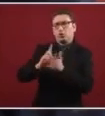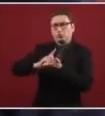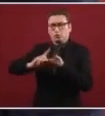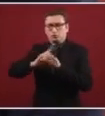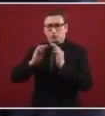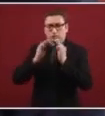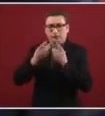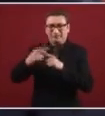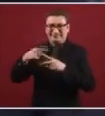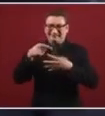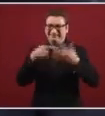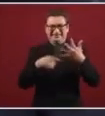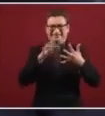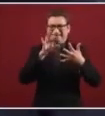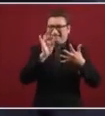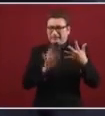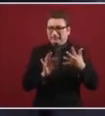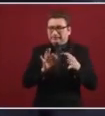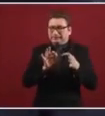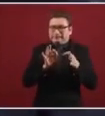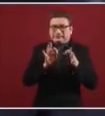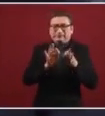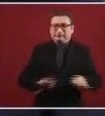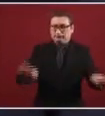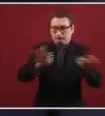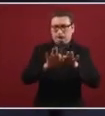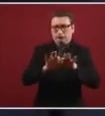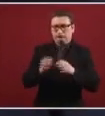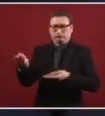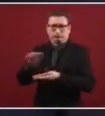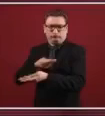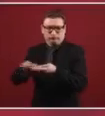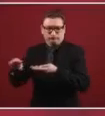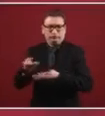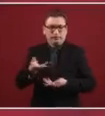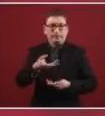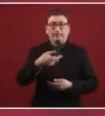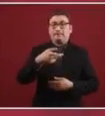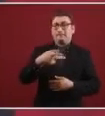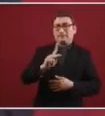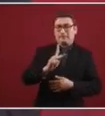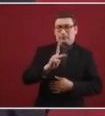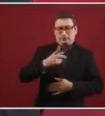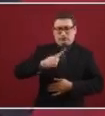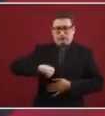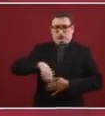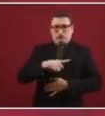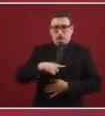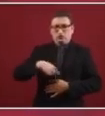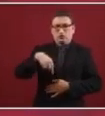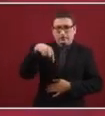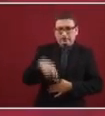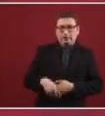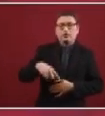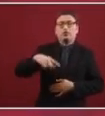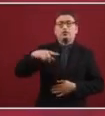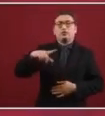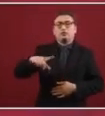narcotráfico, los temas fundamentales. Pero nuestra política de